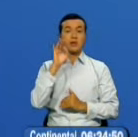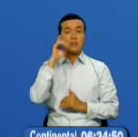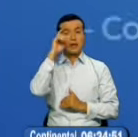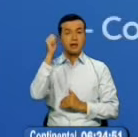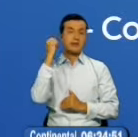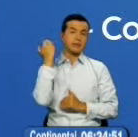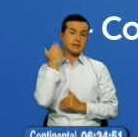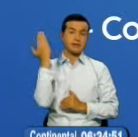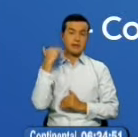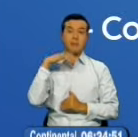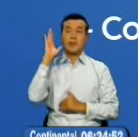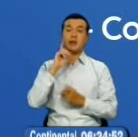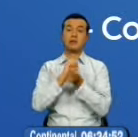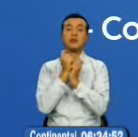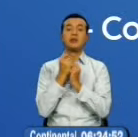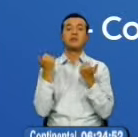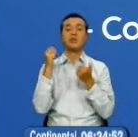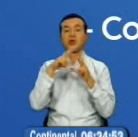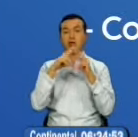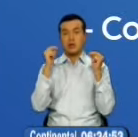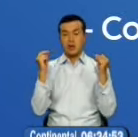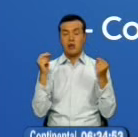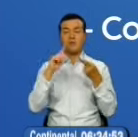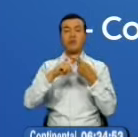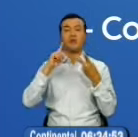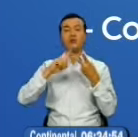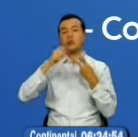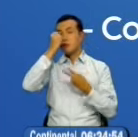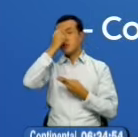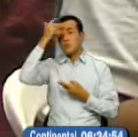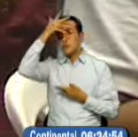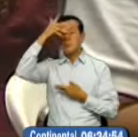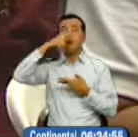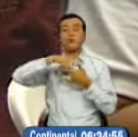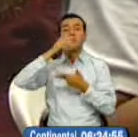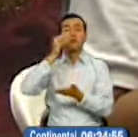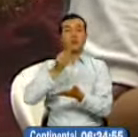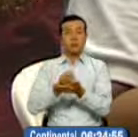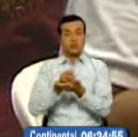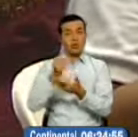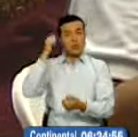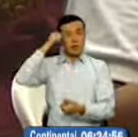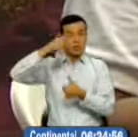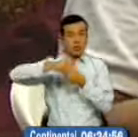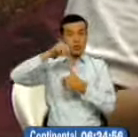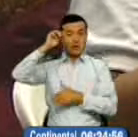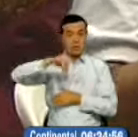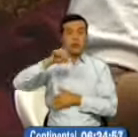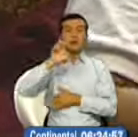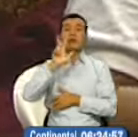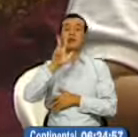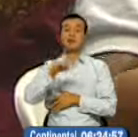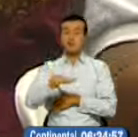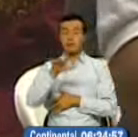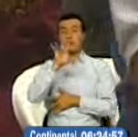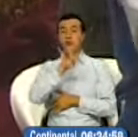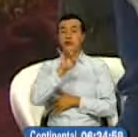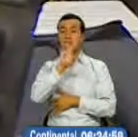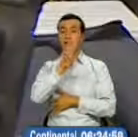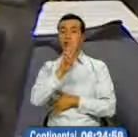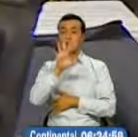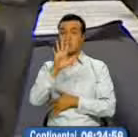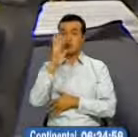que más correcciones realizaron fueron Napo, Santo Domingo y Cotopaxi. Cabe recordar que este martes se revisaron 3.865